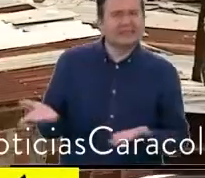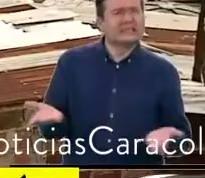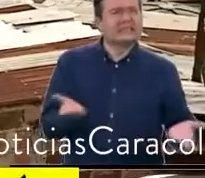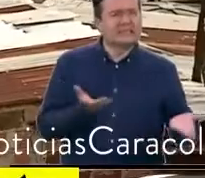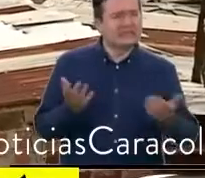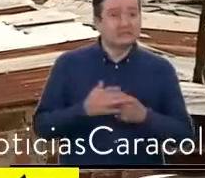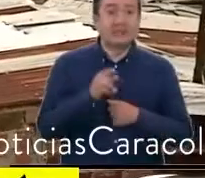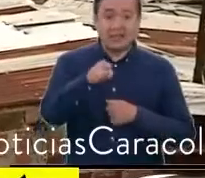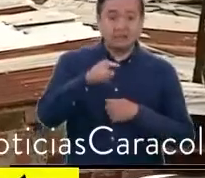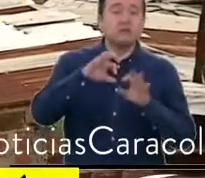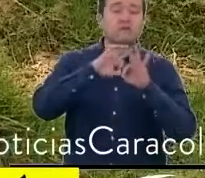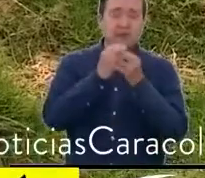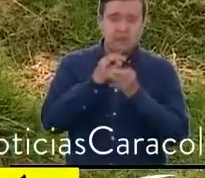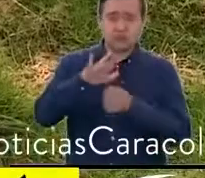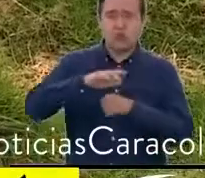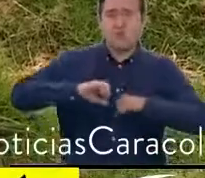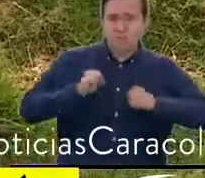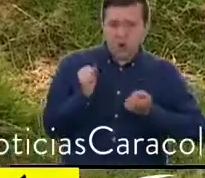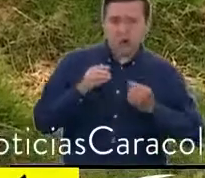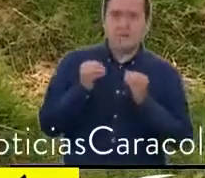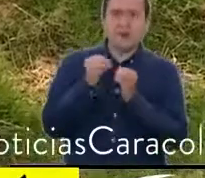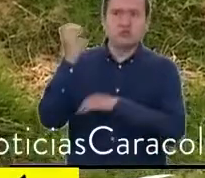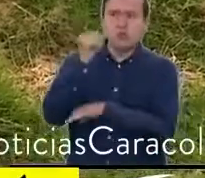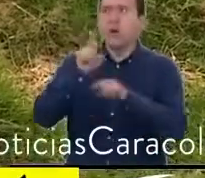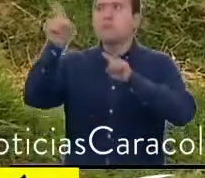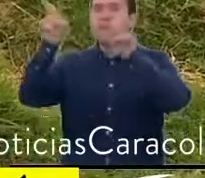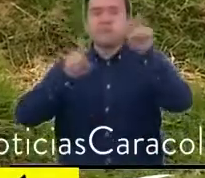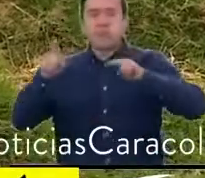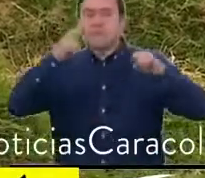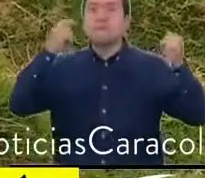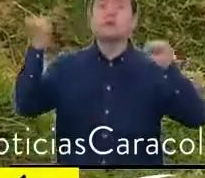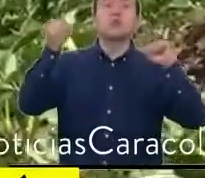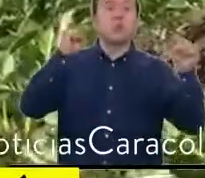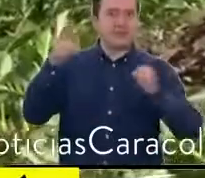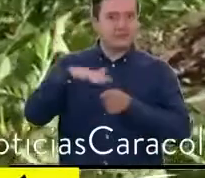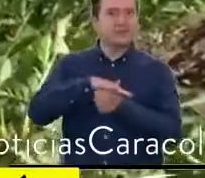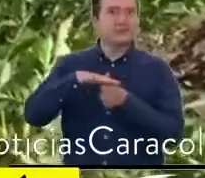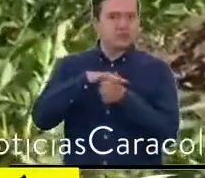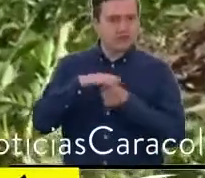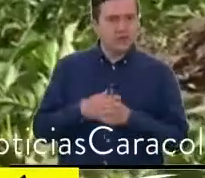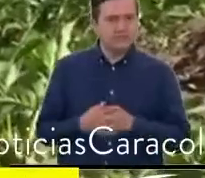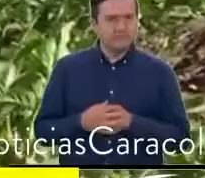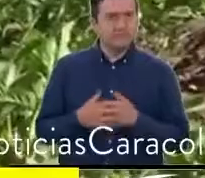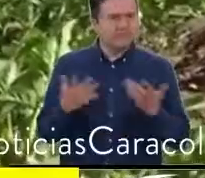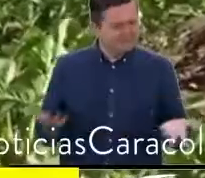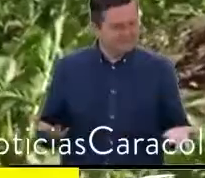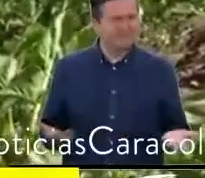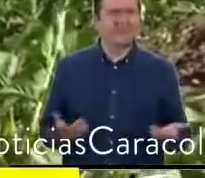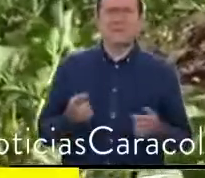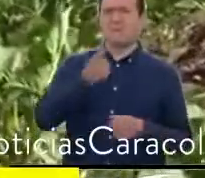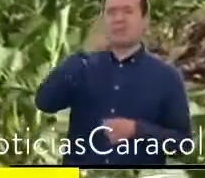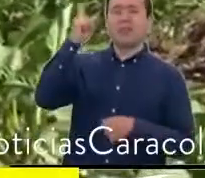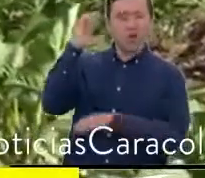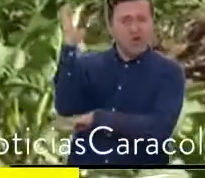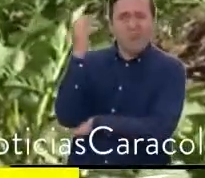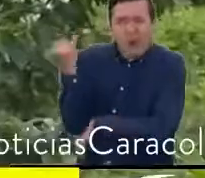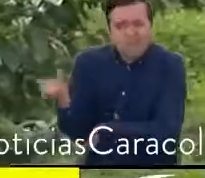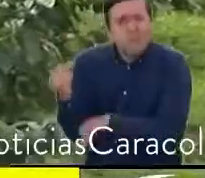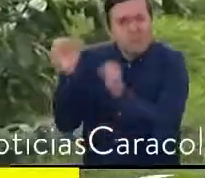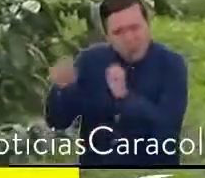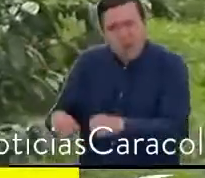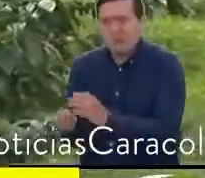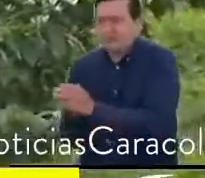familias en Bogotá y en Colombia es más que preocupante. Y lo más paradójico es que el país tiene cómo producir el suficiente alimento para todos.